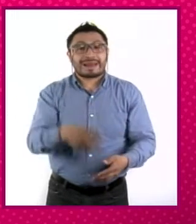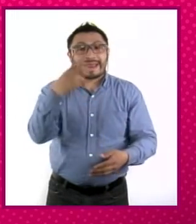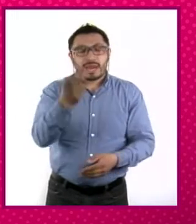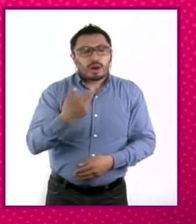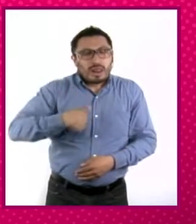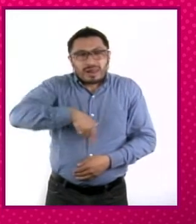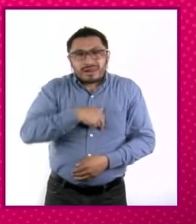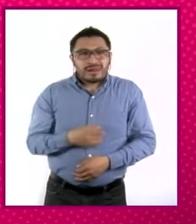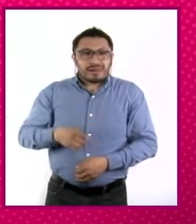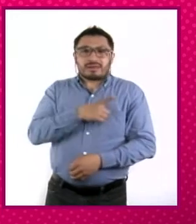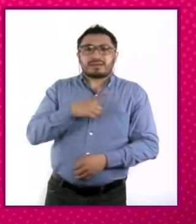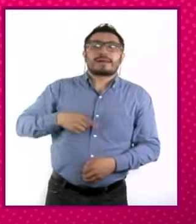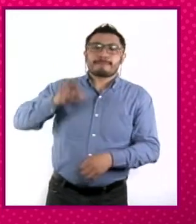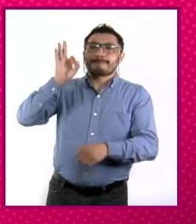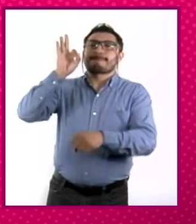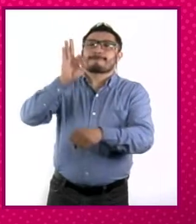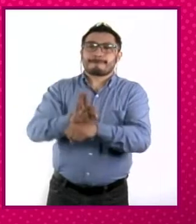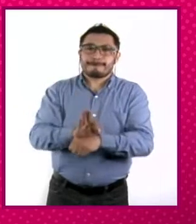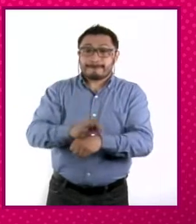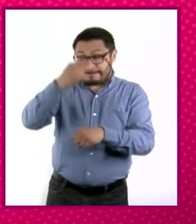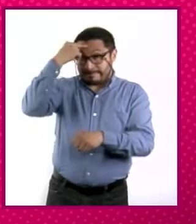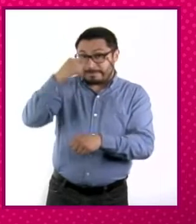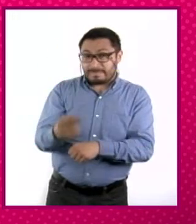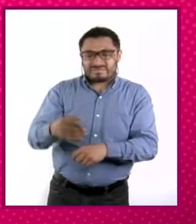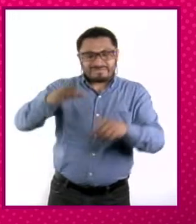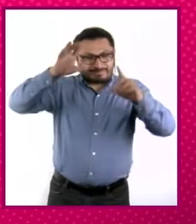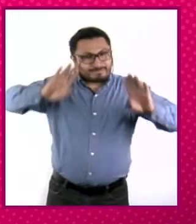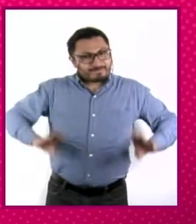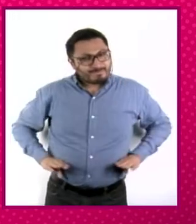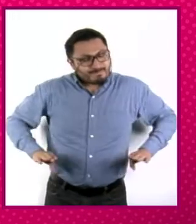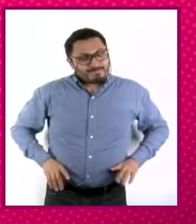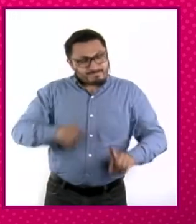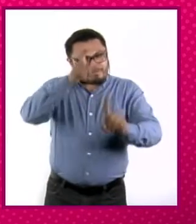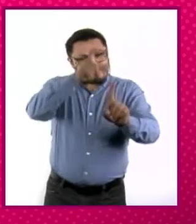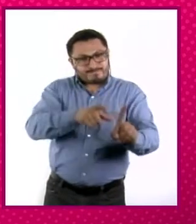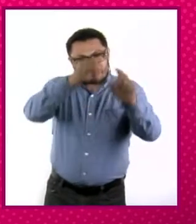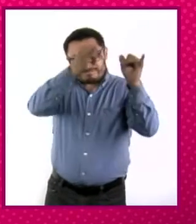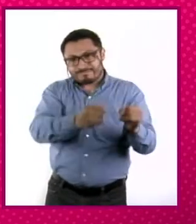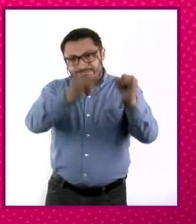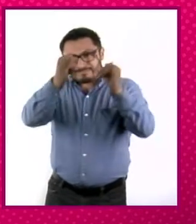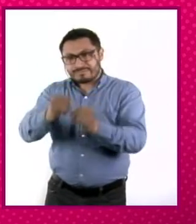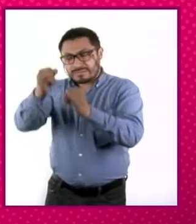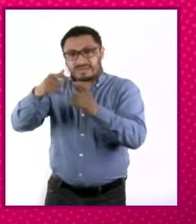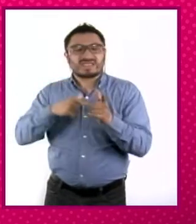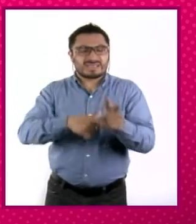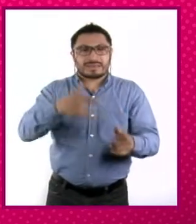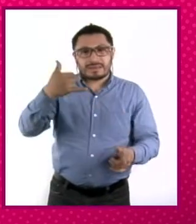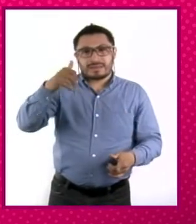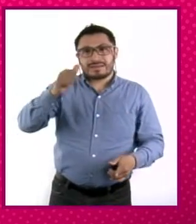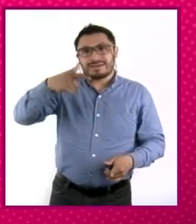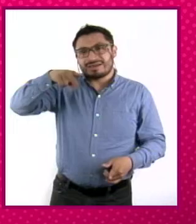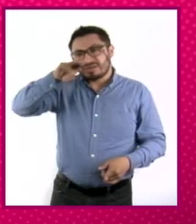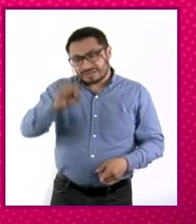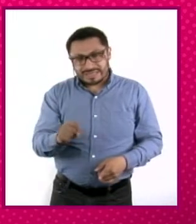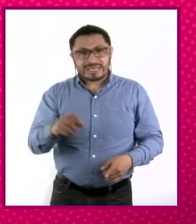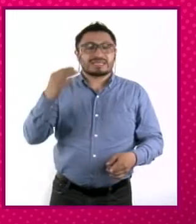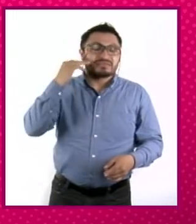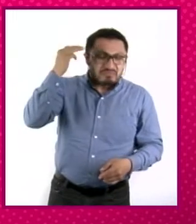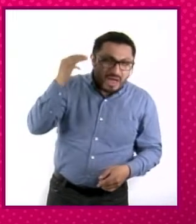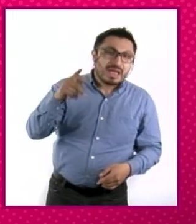trabajadores. Y ya con la revolución fue menos brutal el trato, pero todavía fue más o menos